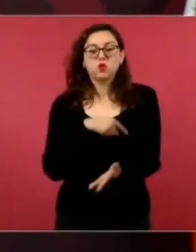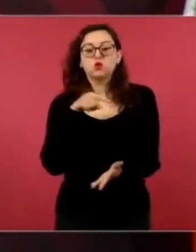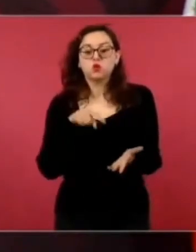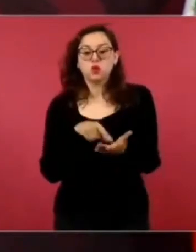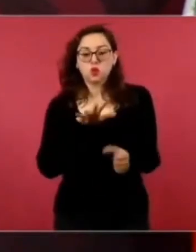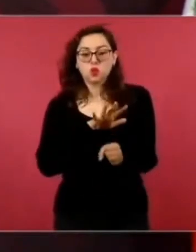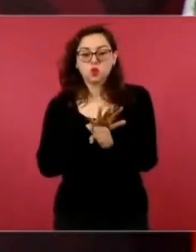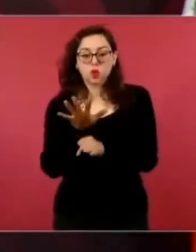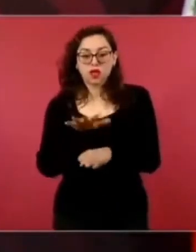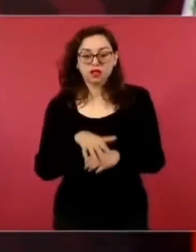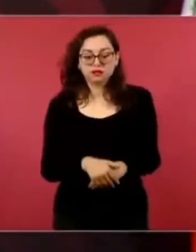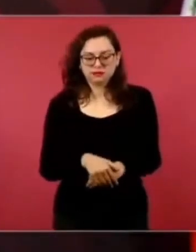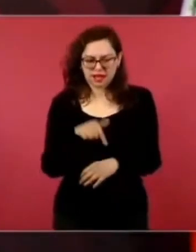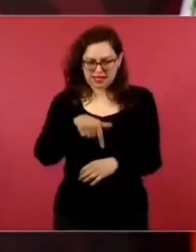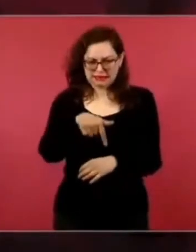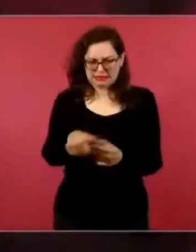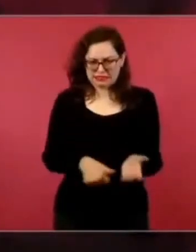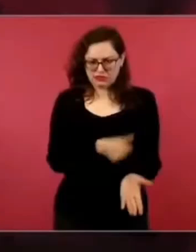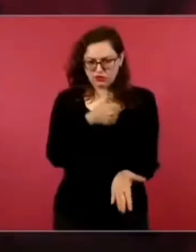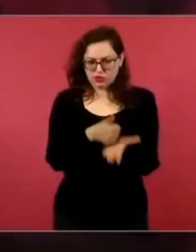Aquí en la Ciudad de México.